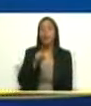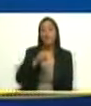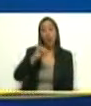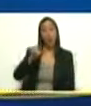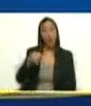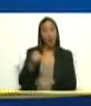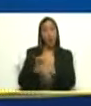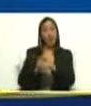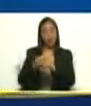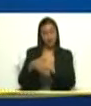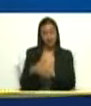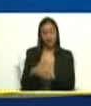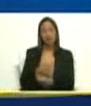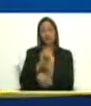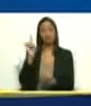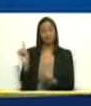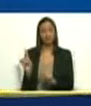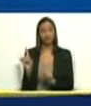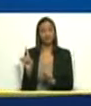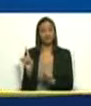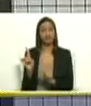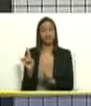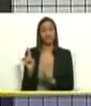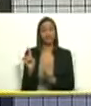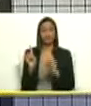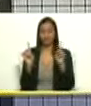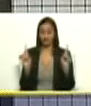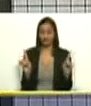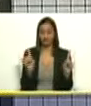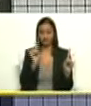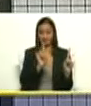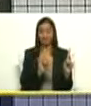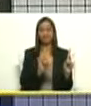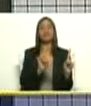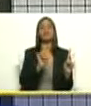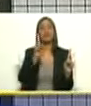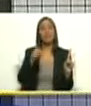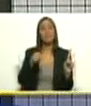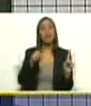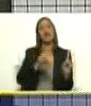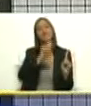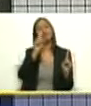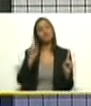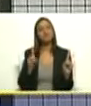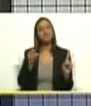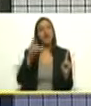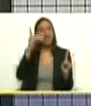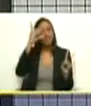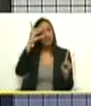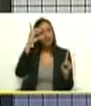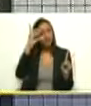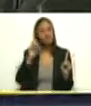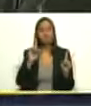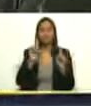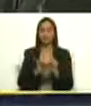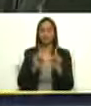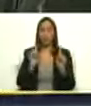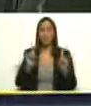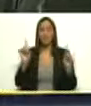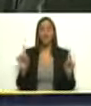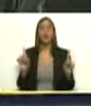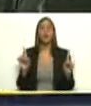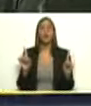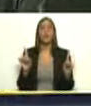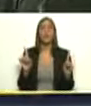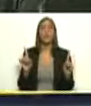Gómez a delsi Rodríguez compañeros del alto mando político y a